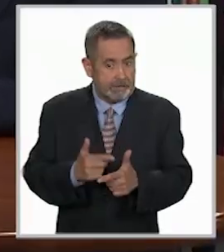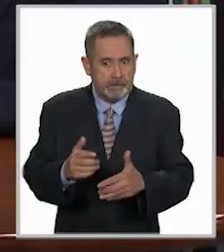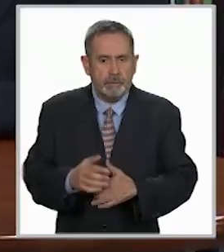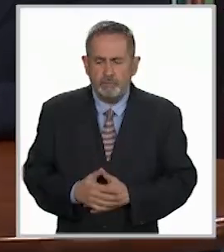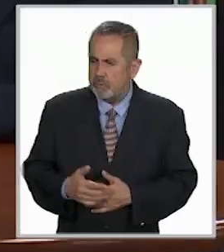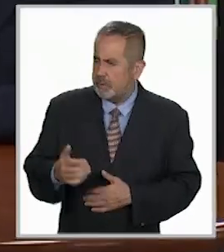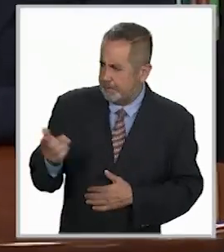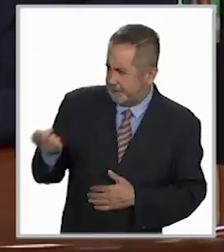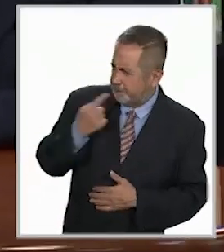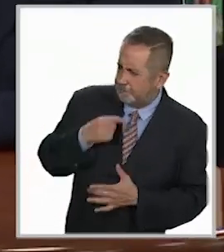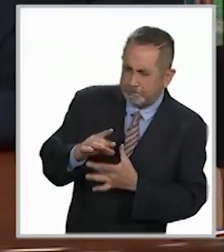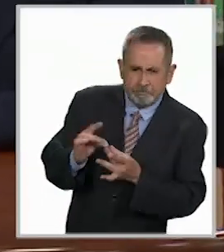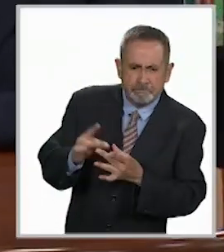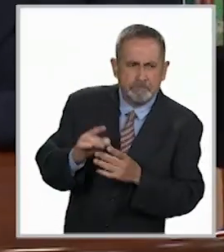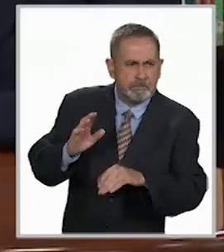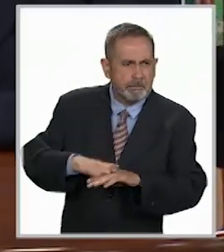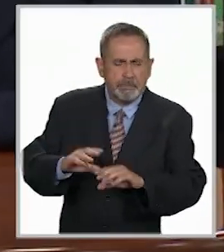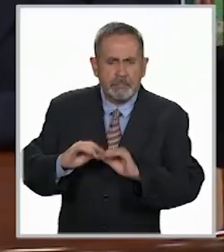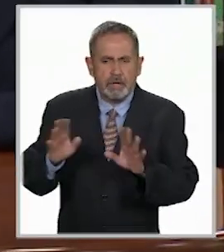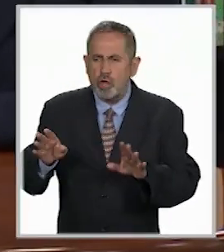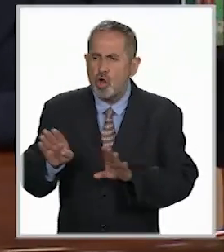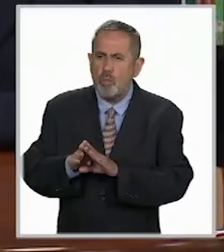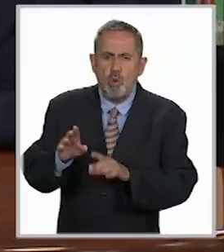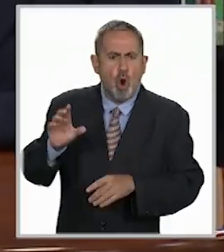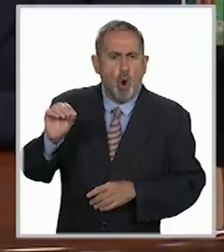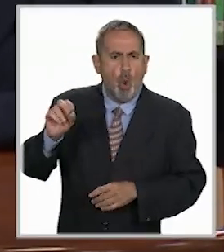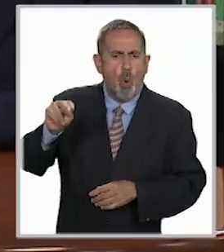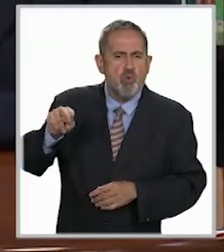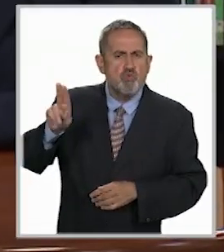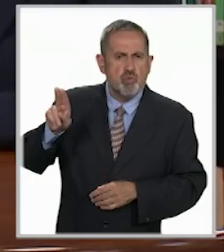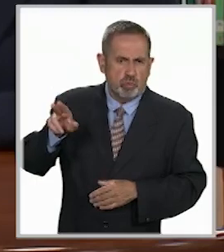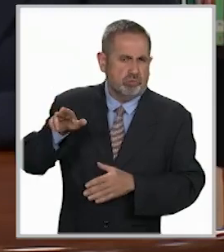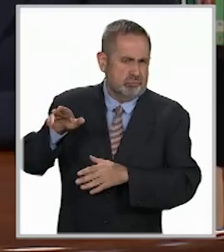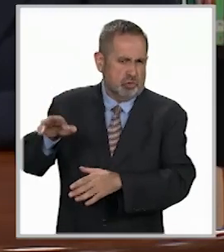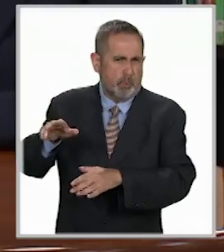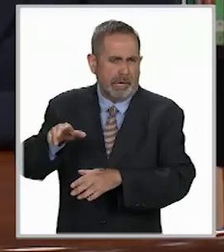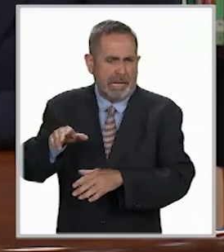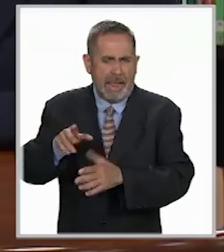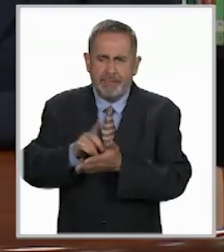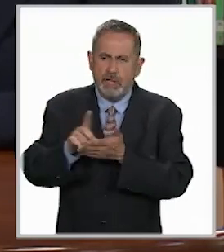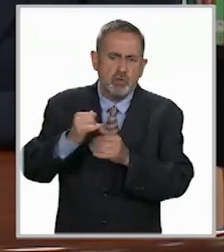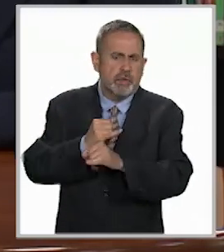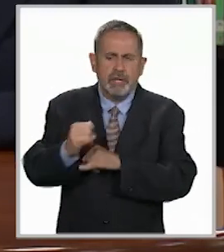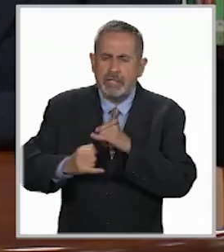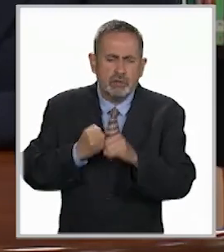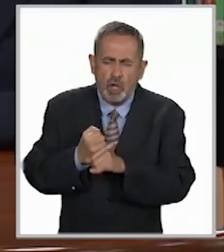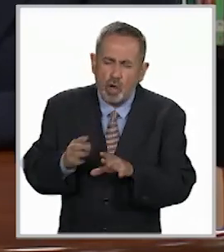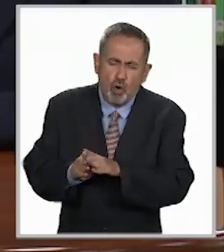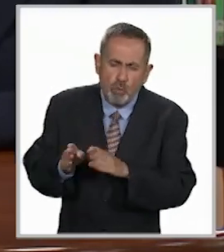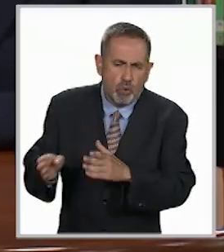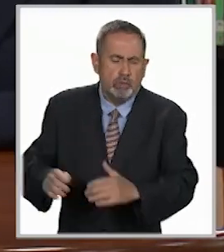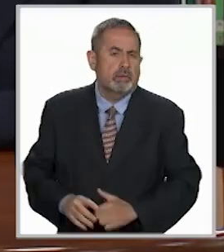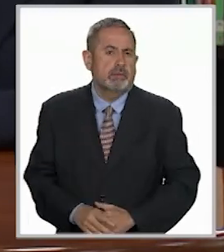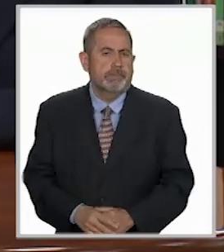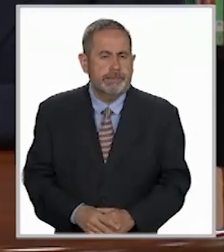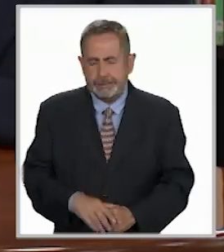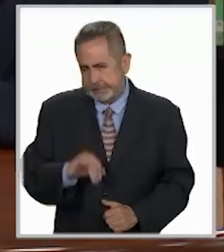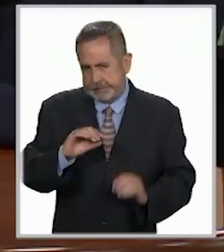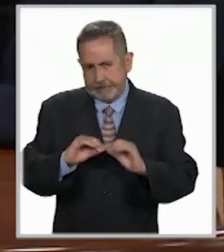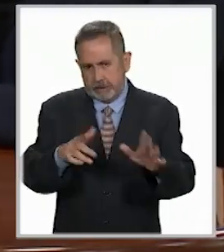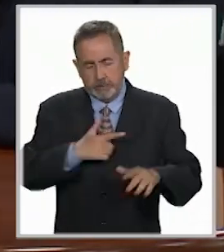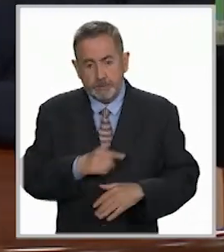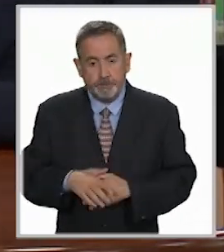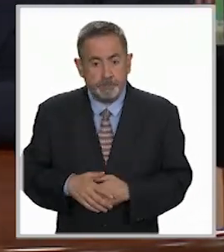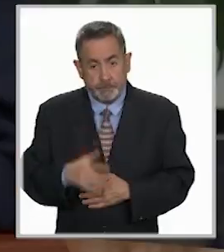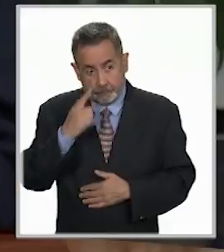Estamos de vuelta. Aline, cuéntanos un poco más sobre el papel de la ONU en la producción de este derecho internacional público.